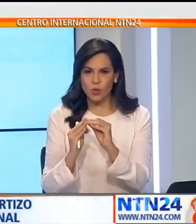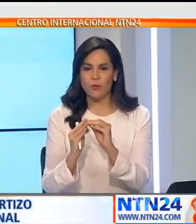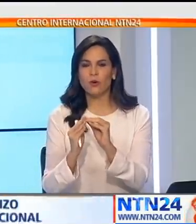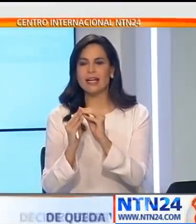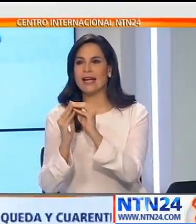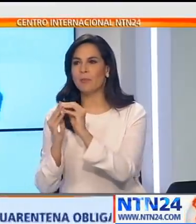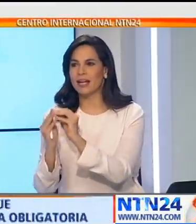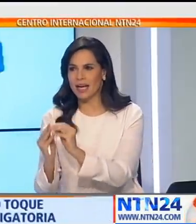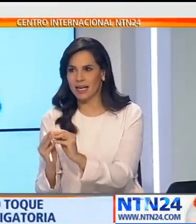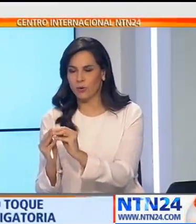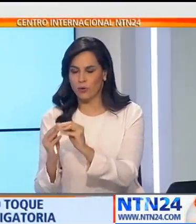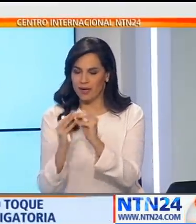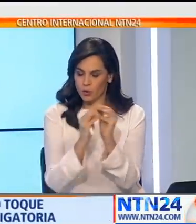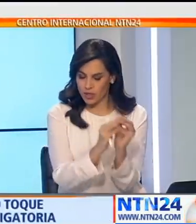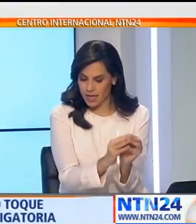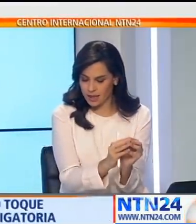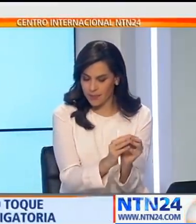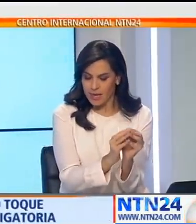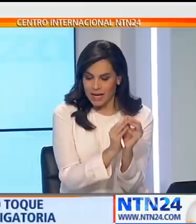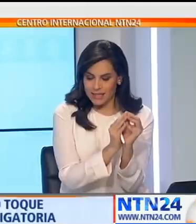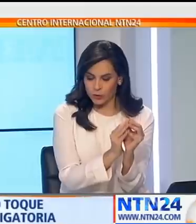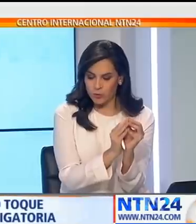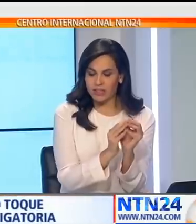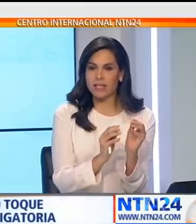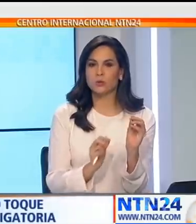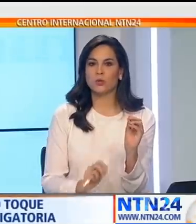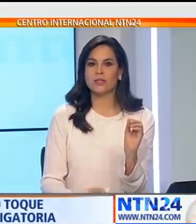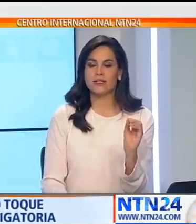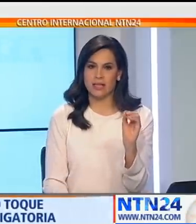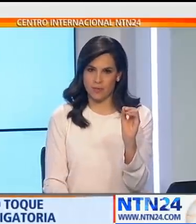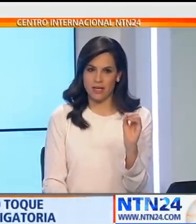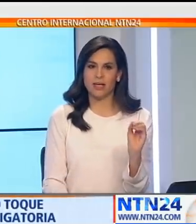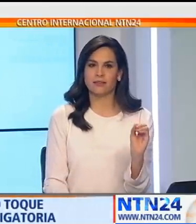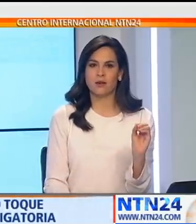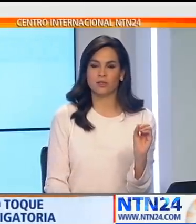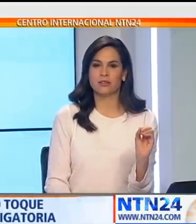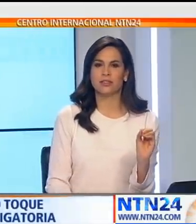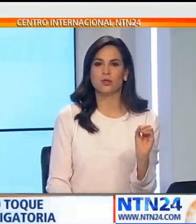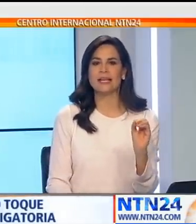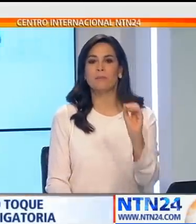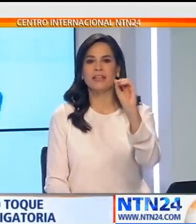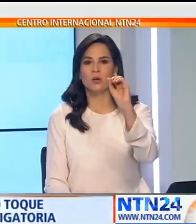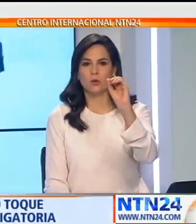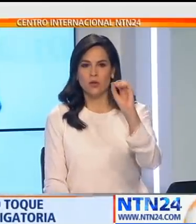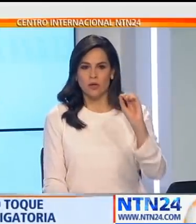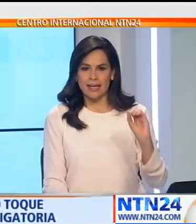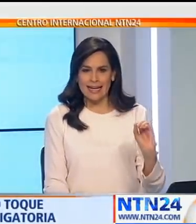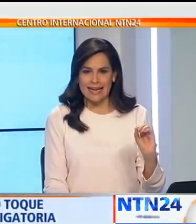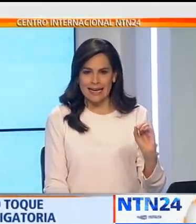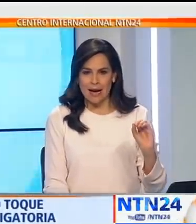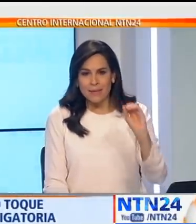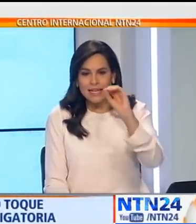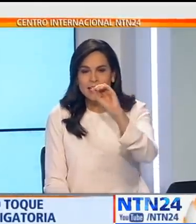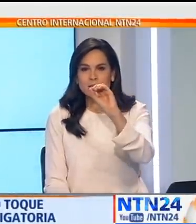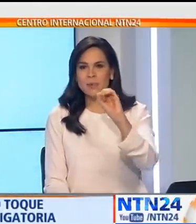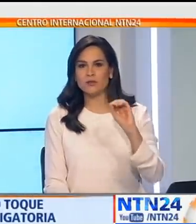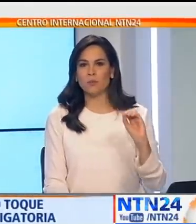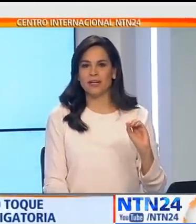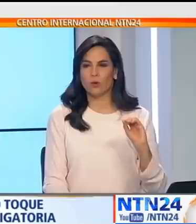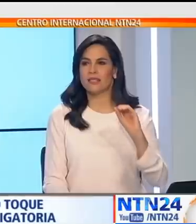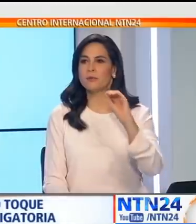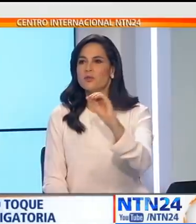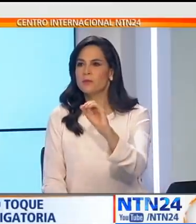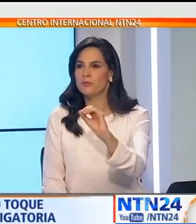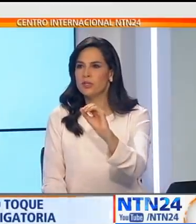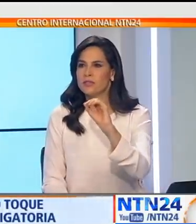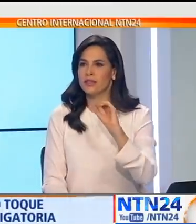hecho su labor en aplanar la curva. Lo siguiente es que de todas maneras uno dice, y en América Latina lo están diciendo, es el pico. Abril es lo más